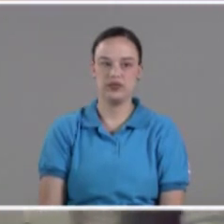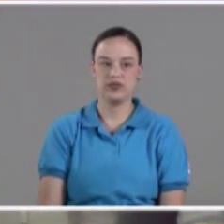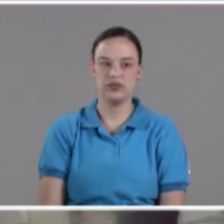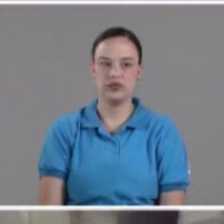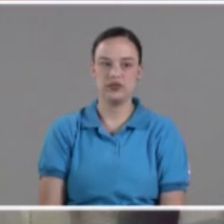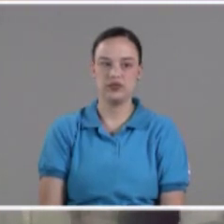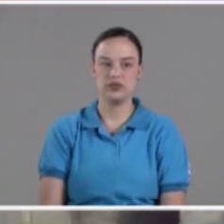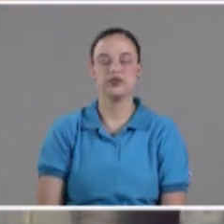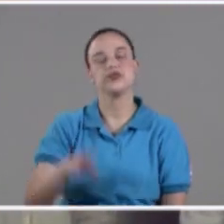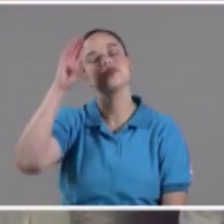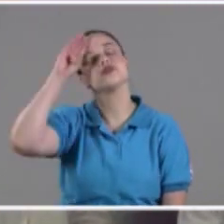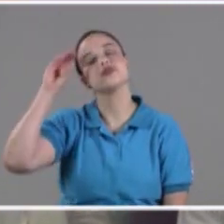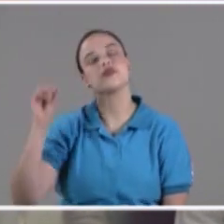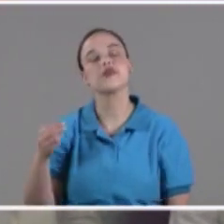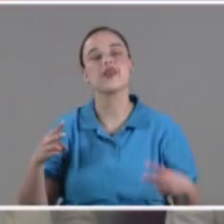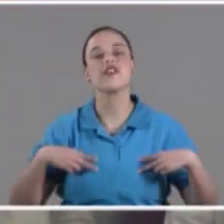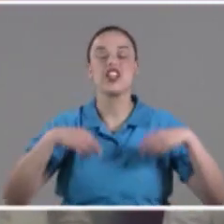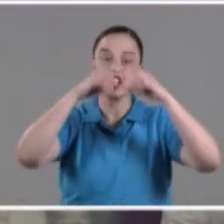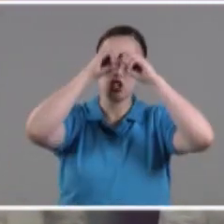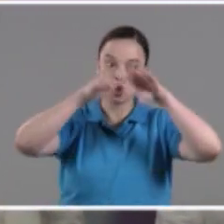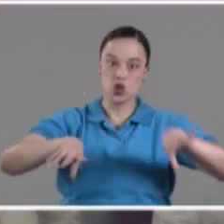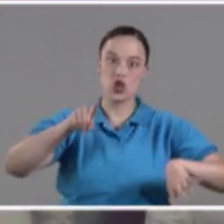por qué había destrucción